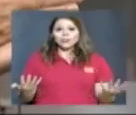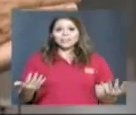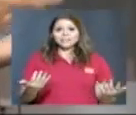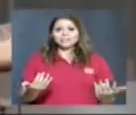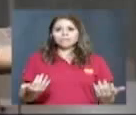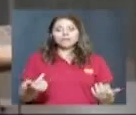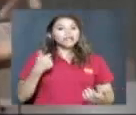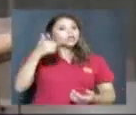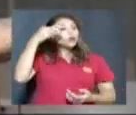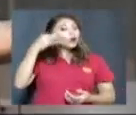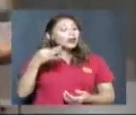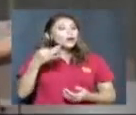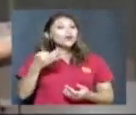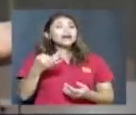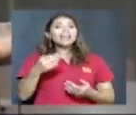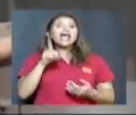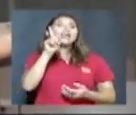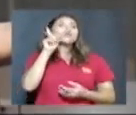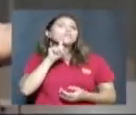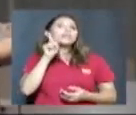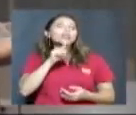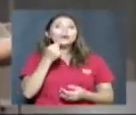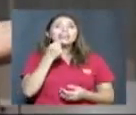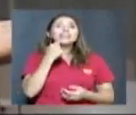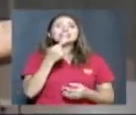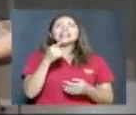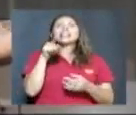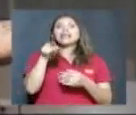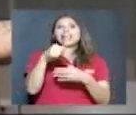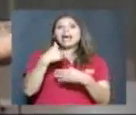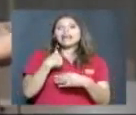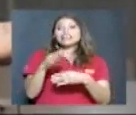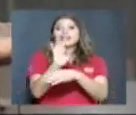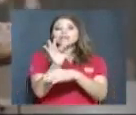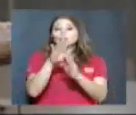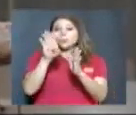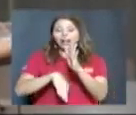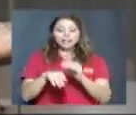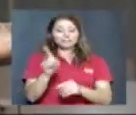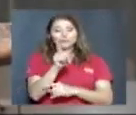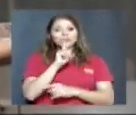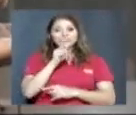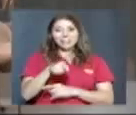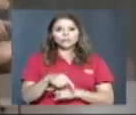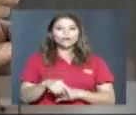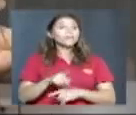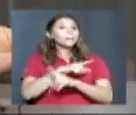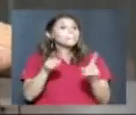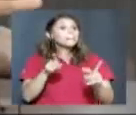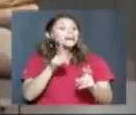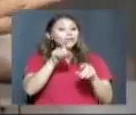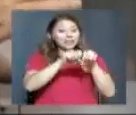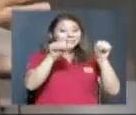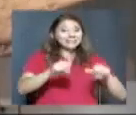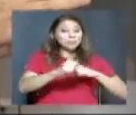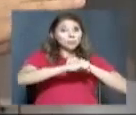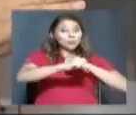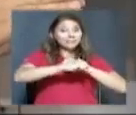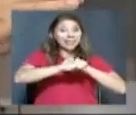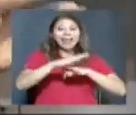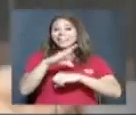no es cierto. Lo que pasa es que hay un círculo que se creó entre el sistema publicitario y las televisoras que cuesta